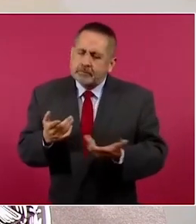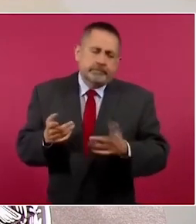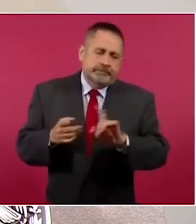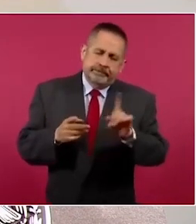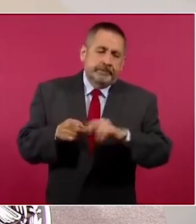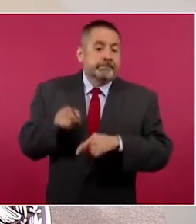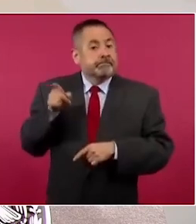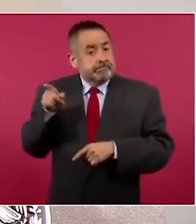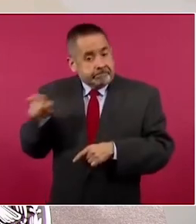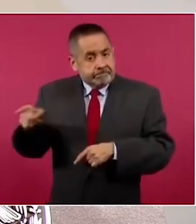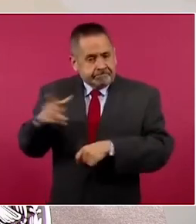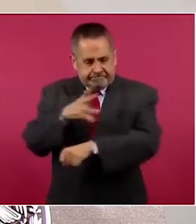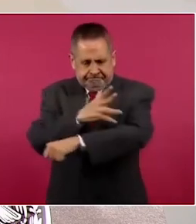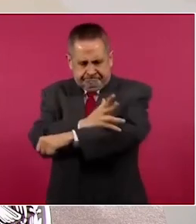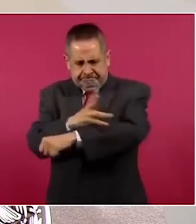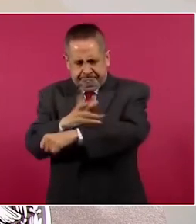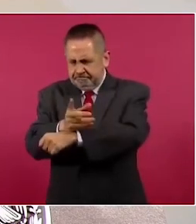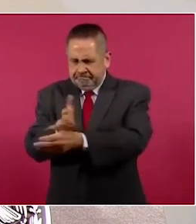y ha apoyado